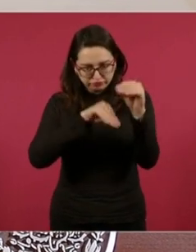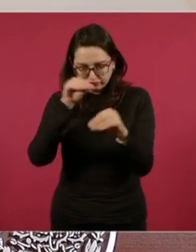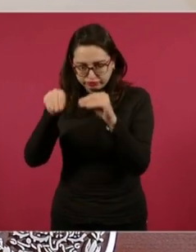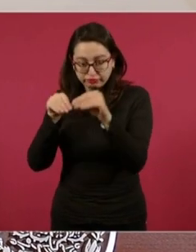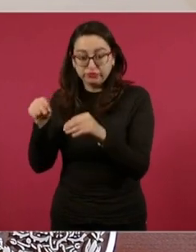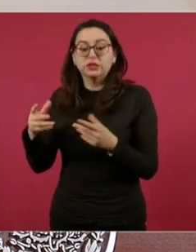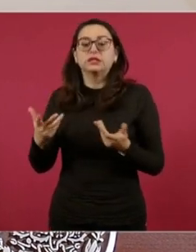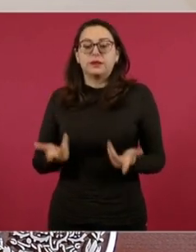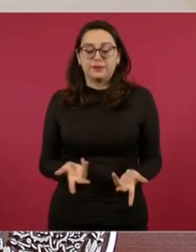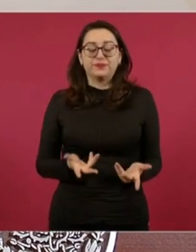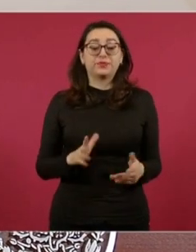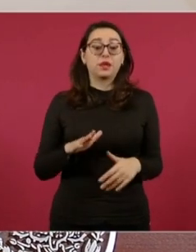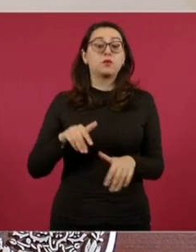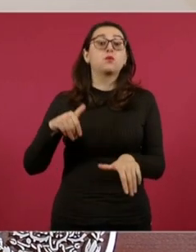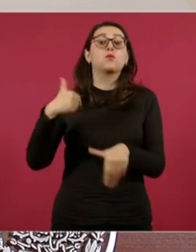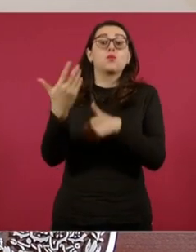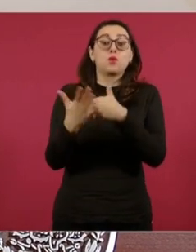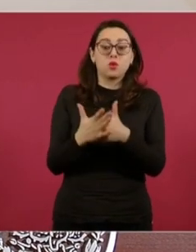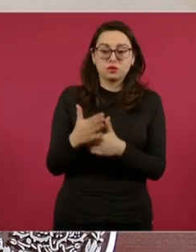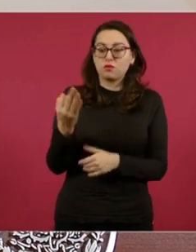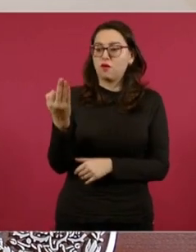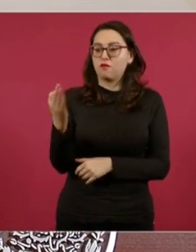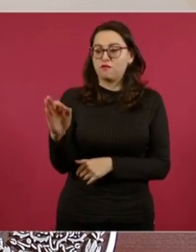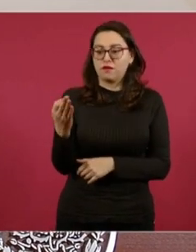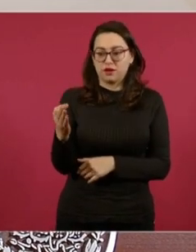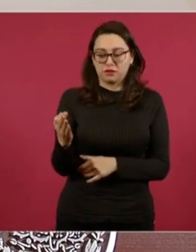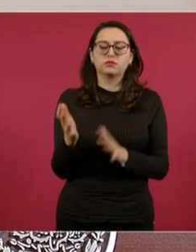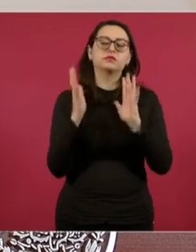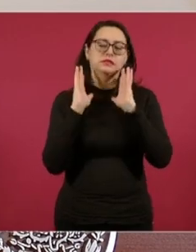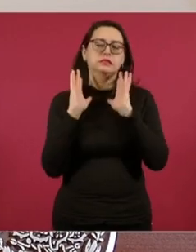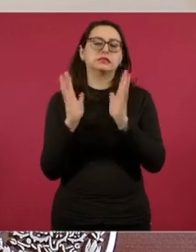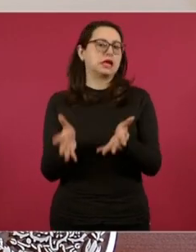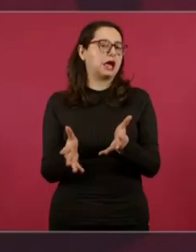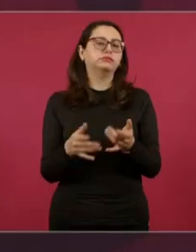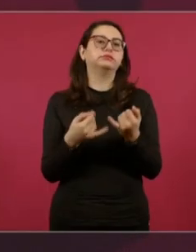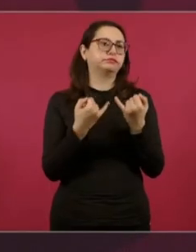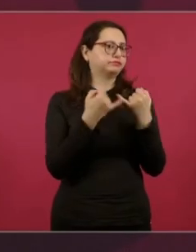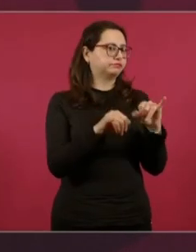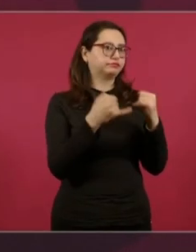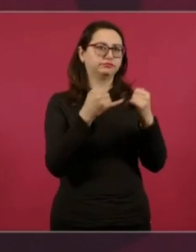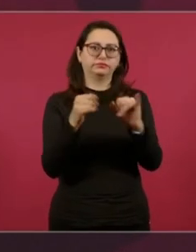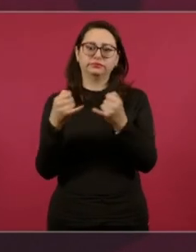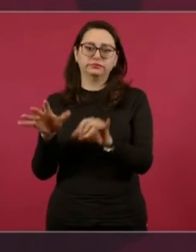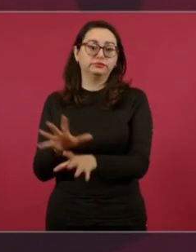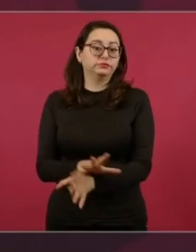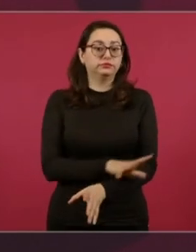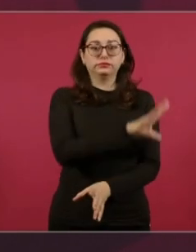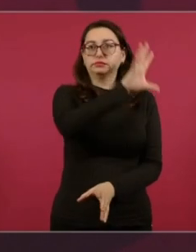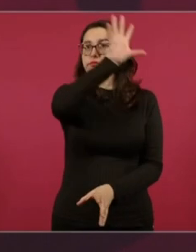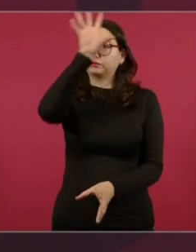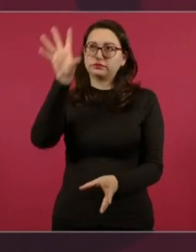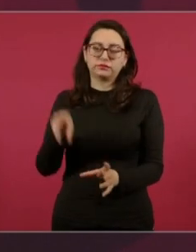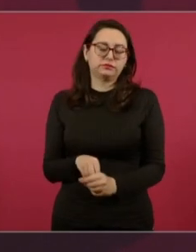para dispersar todos los fondos. Este año vamos a dispersar por